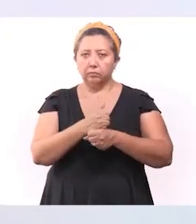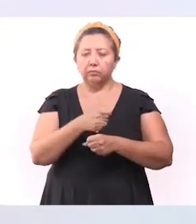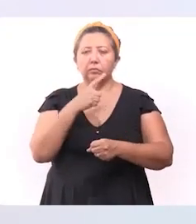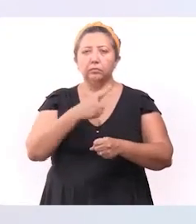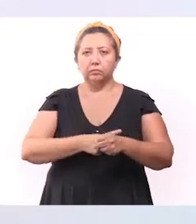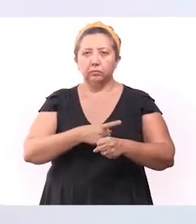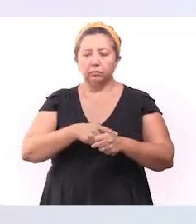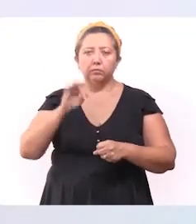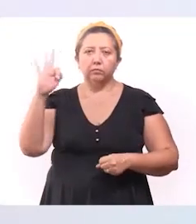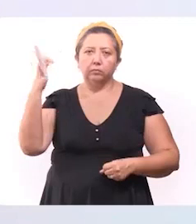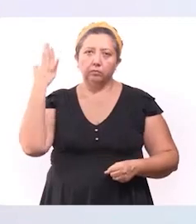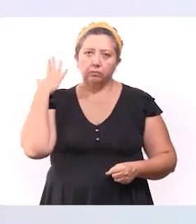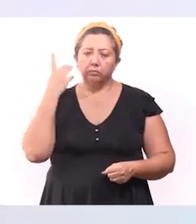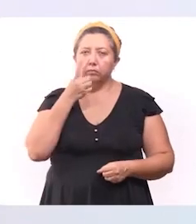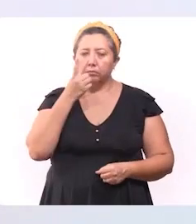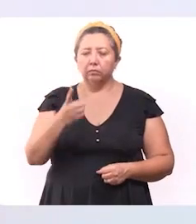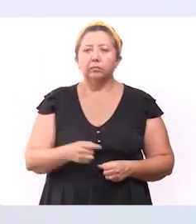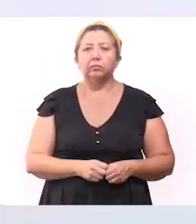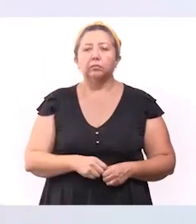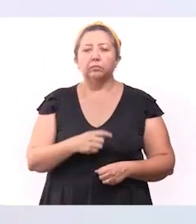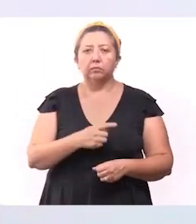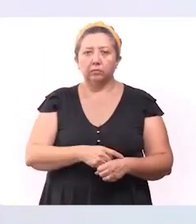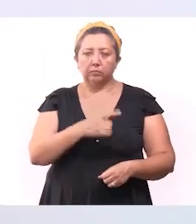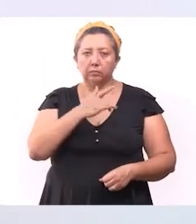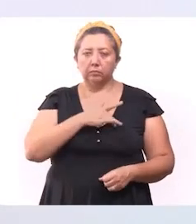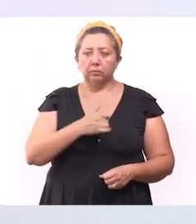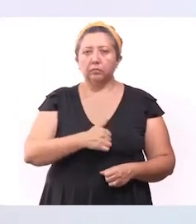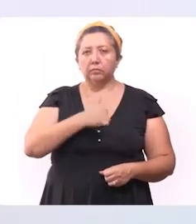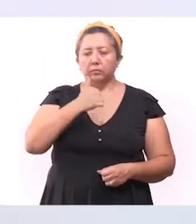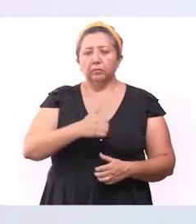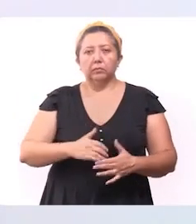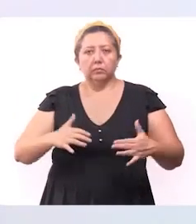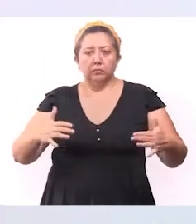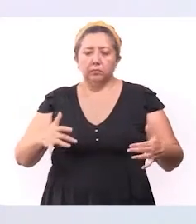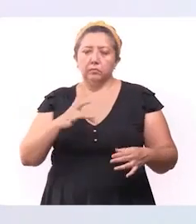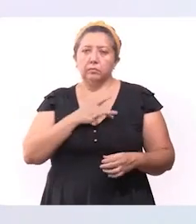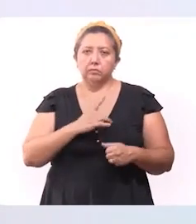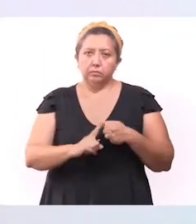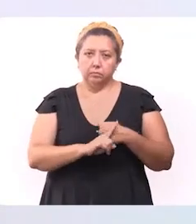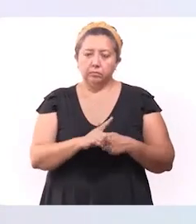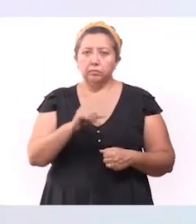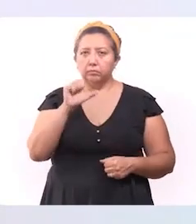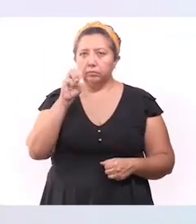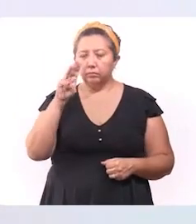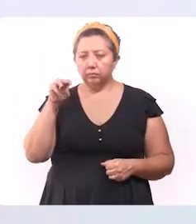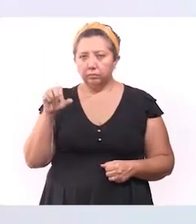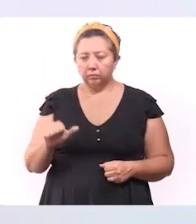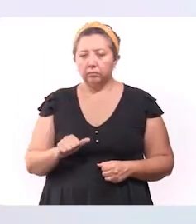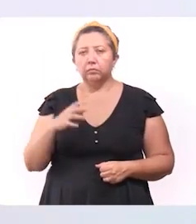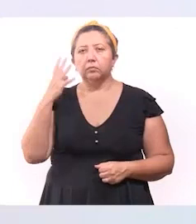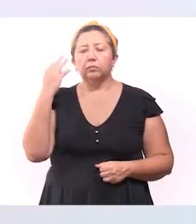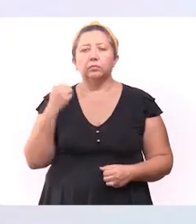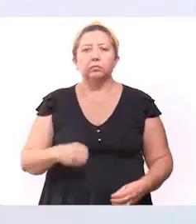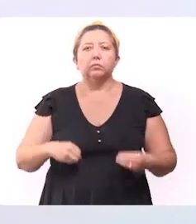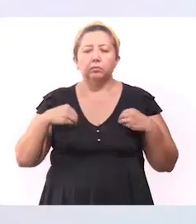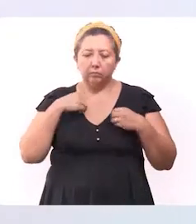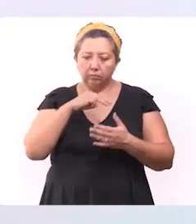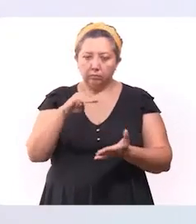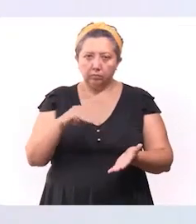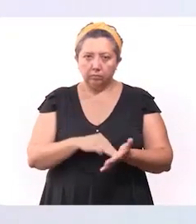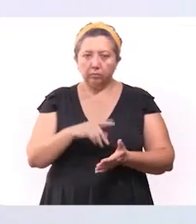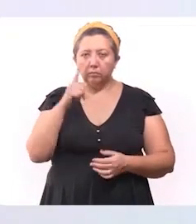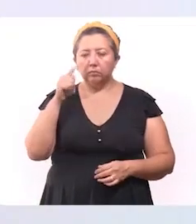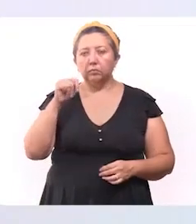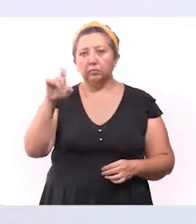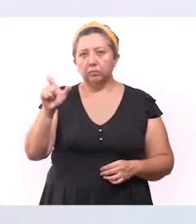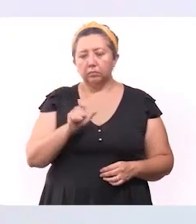Sus principales enfermedades fueron hipertensión arterial, diabetes, obesidad, cardiopatía y asma. 9 residían en Mérida, 1